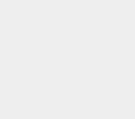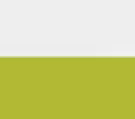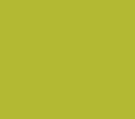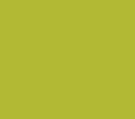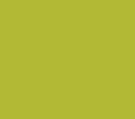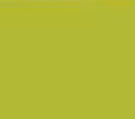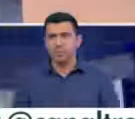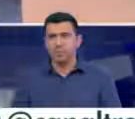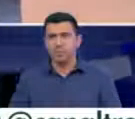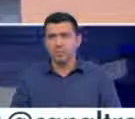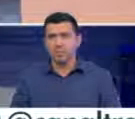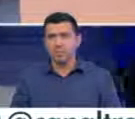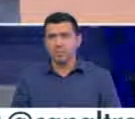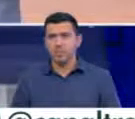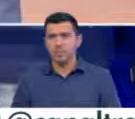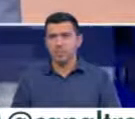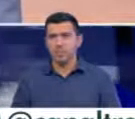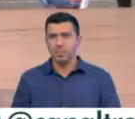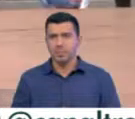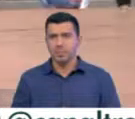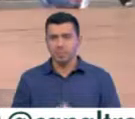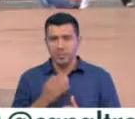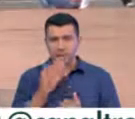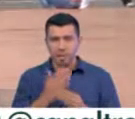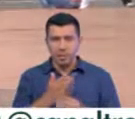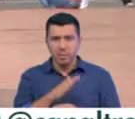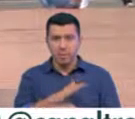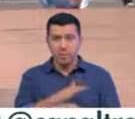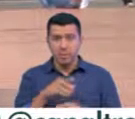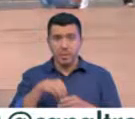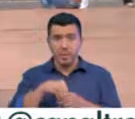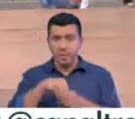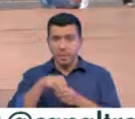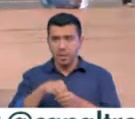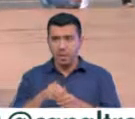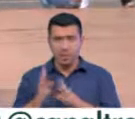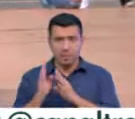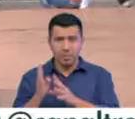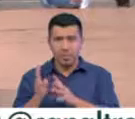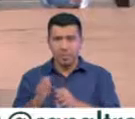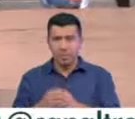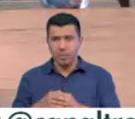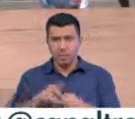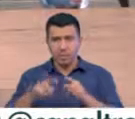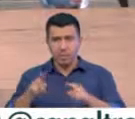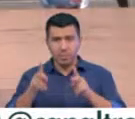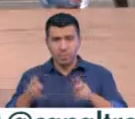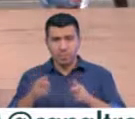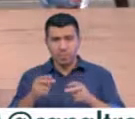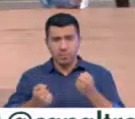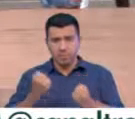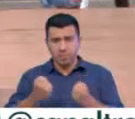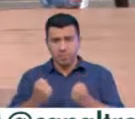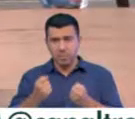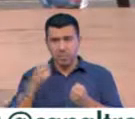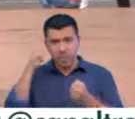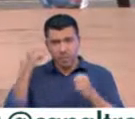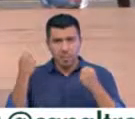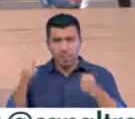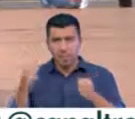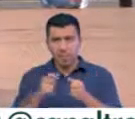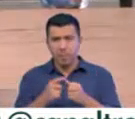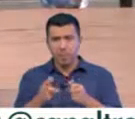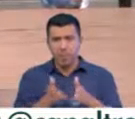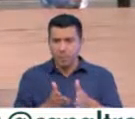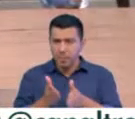Altro.com. Así es, muy buenas tardes. Pues los transportadores han manifestado ya sentirse muy preocupados porque en las diferentes vías del norte